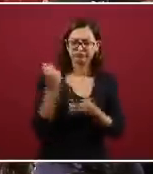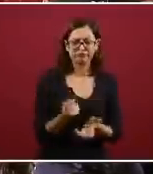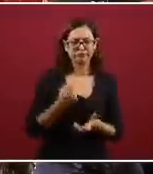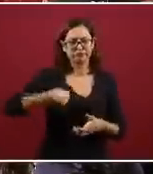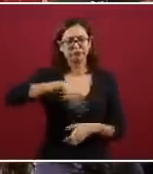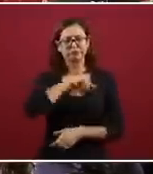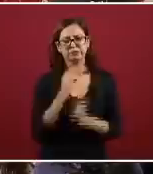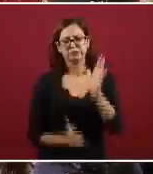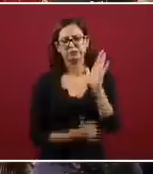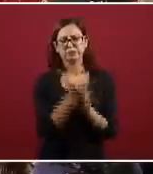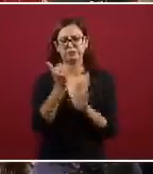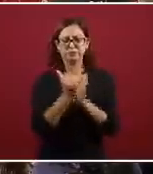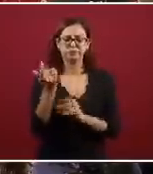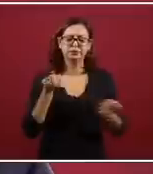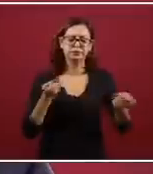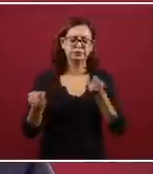operamos.